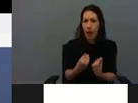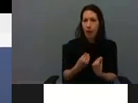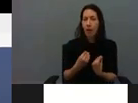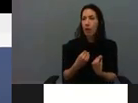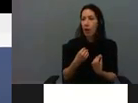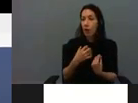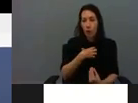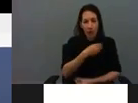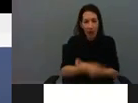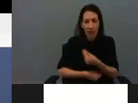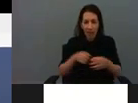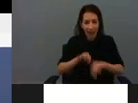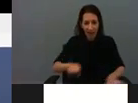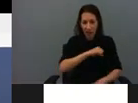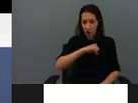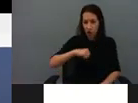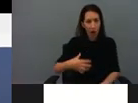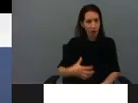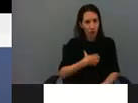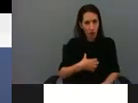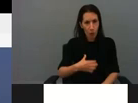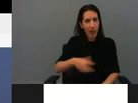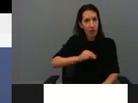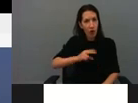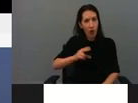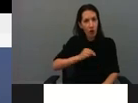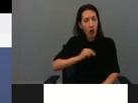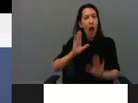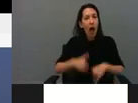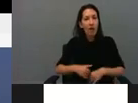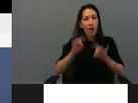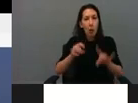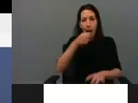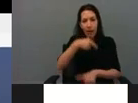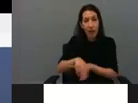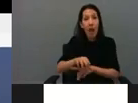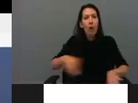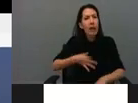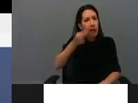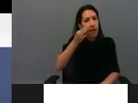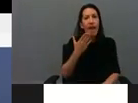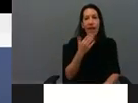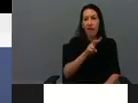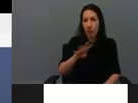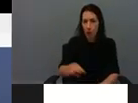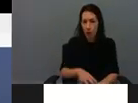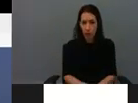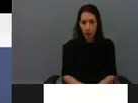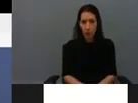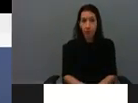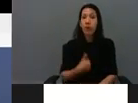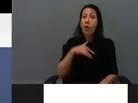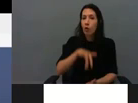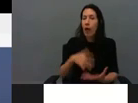hacer nada por mi cuenta, tratándome como una niña, cuando ya tenía 24 años. Cogí una